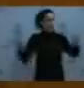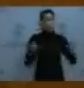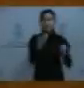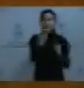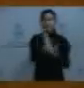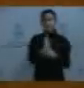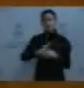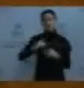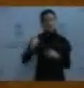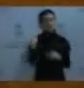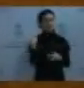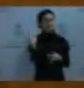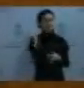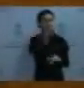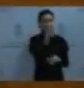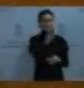traído.